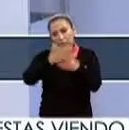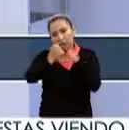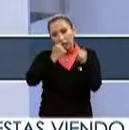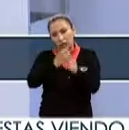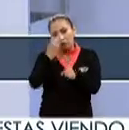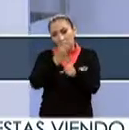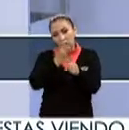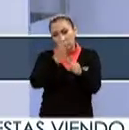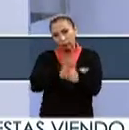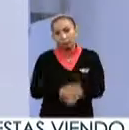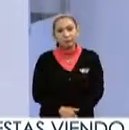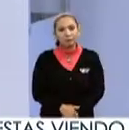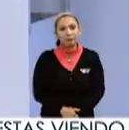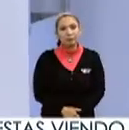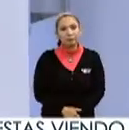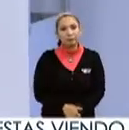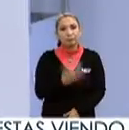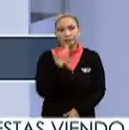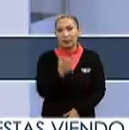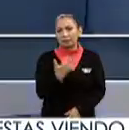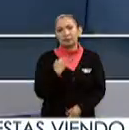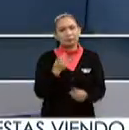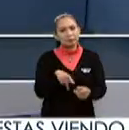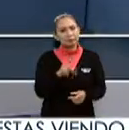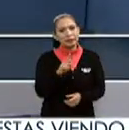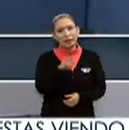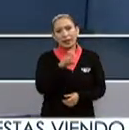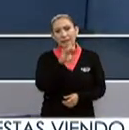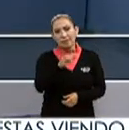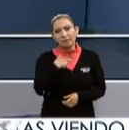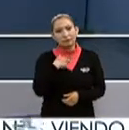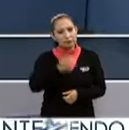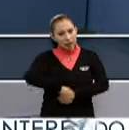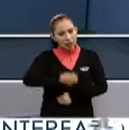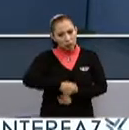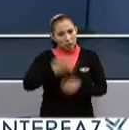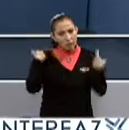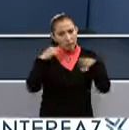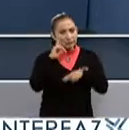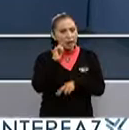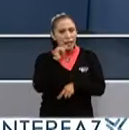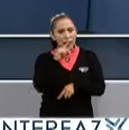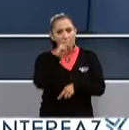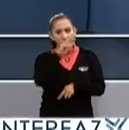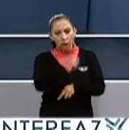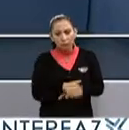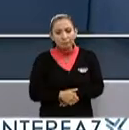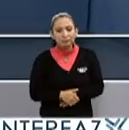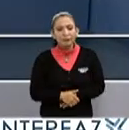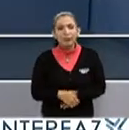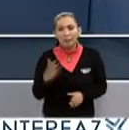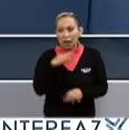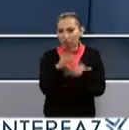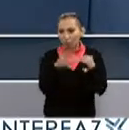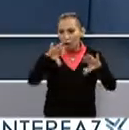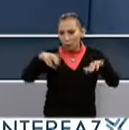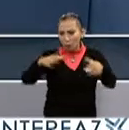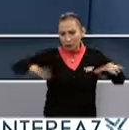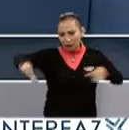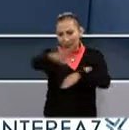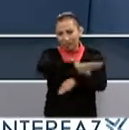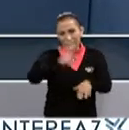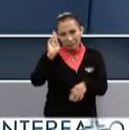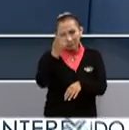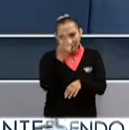año vendrá el segundo foro. Perfecto, pues muy bien, Kevin. Mándame un saludo a la maestra Laura y para toda la comunidad, por